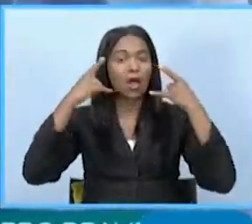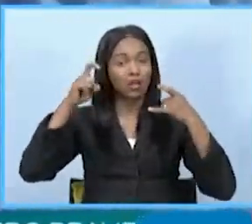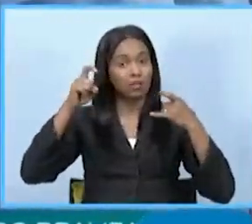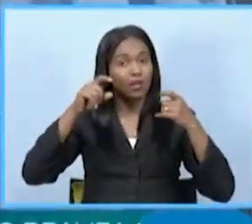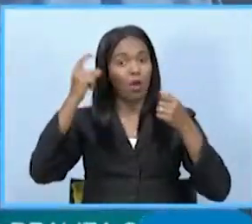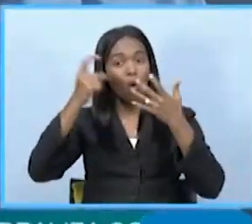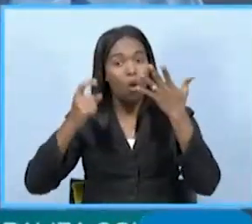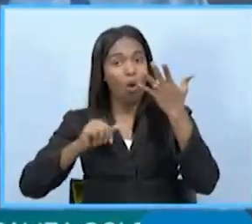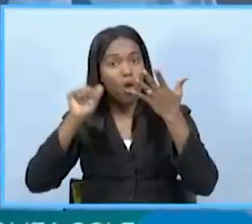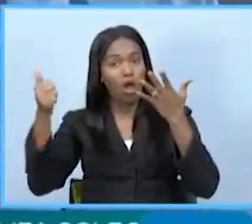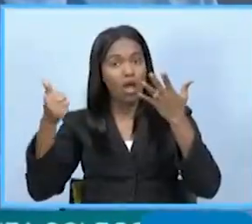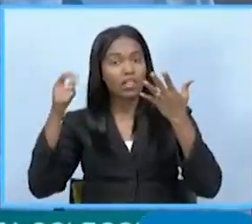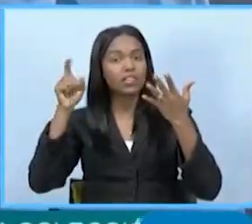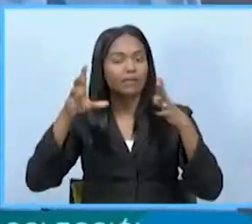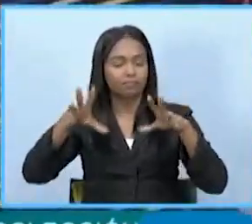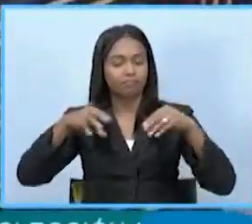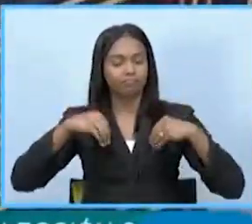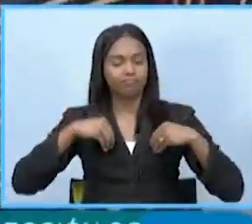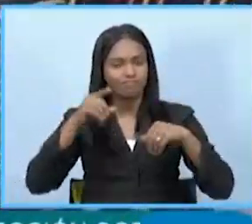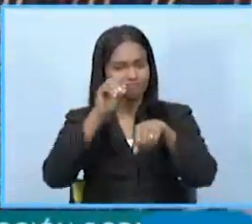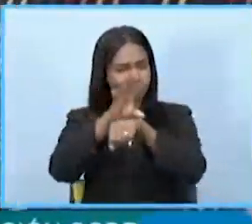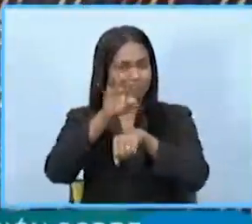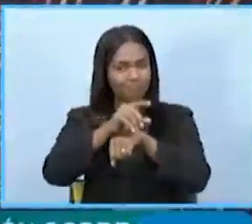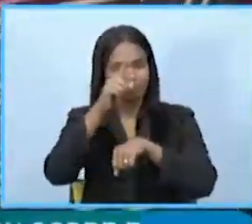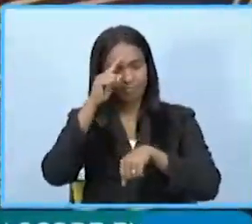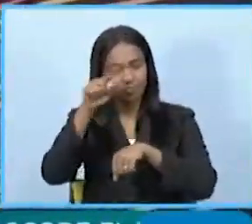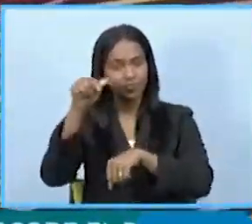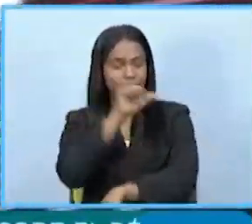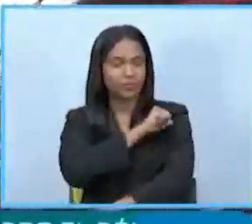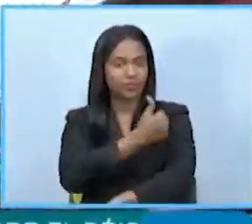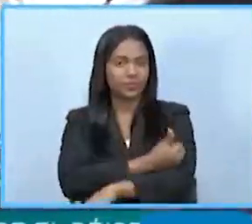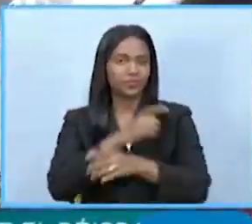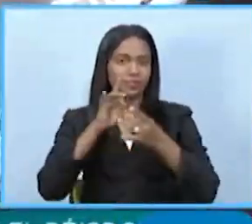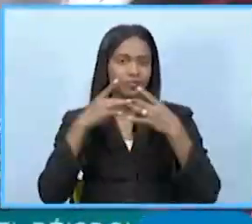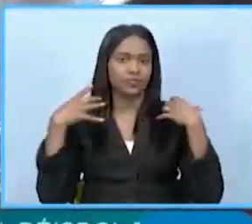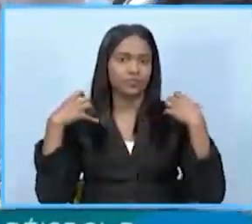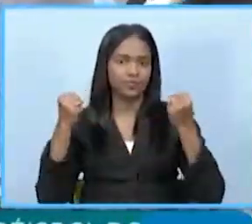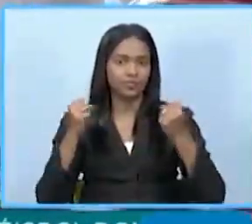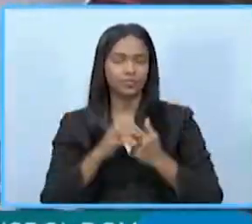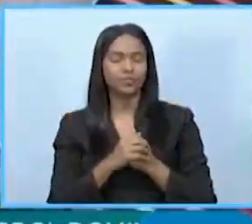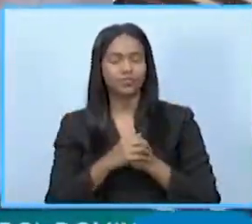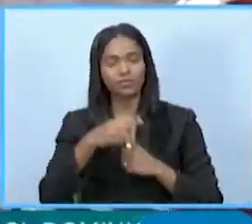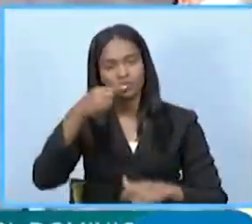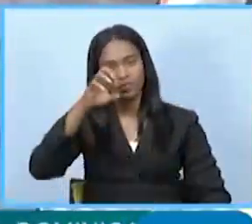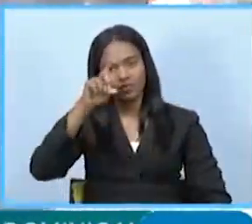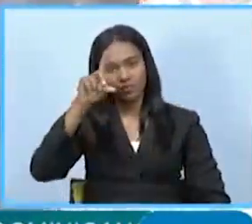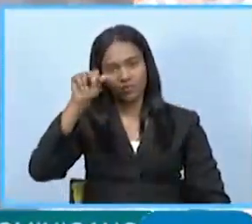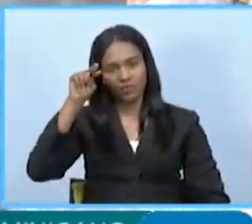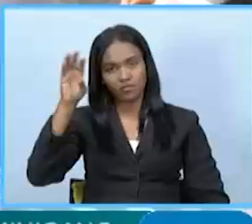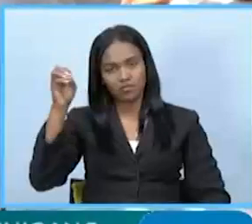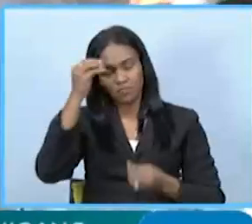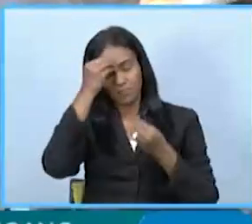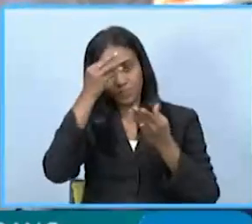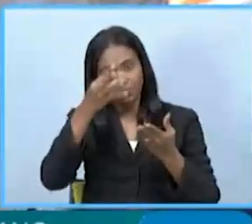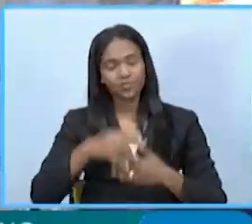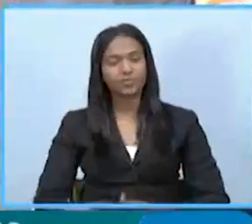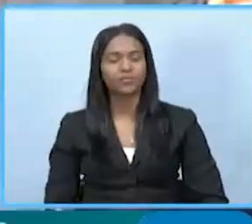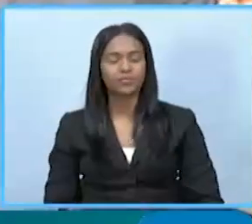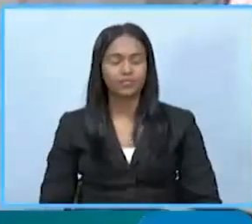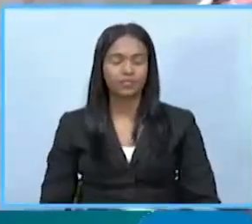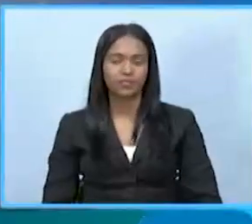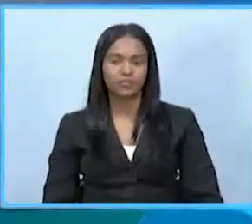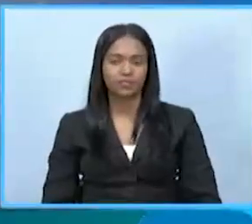medidas, forman parte de las recomendadas por las autoridades de salud. Gioconda Paulino, Central de